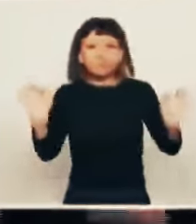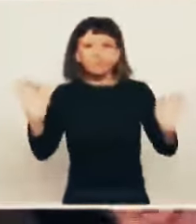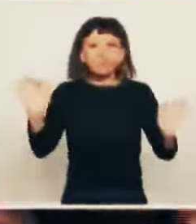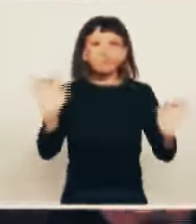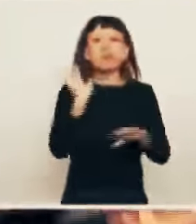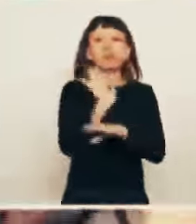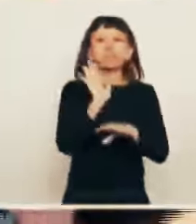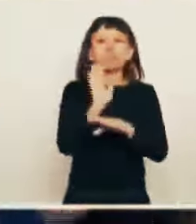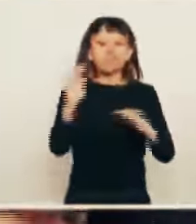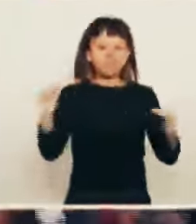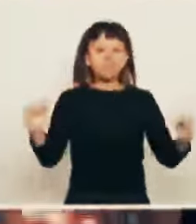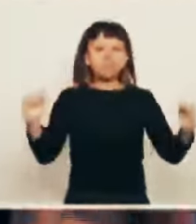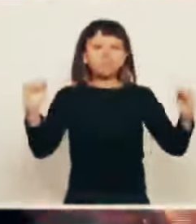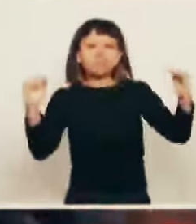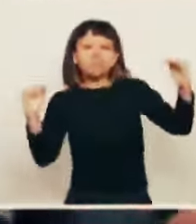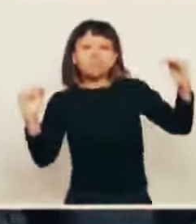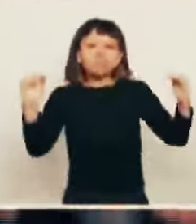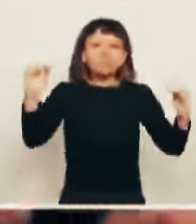Armonía.